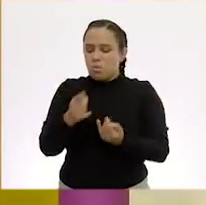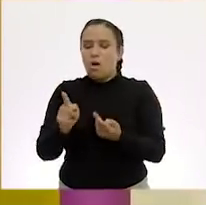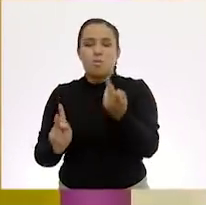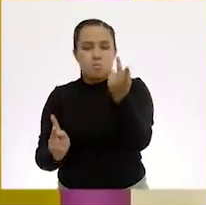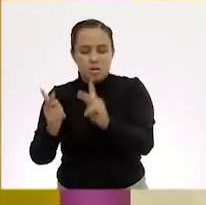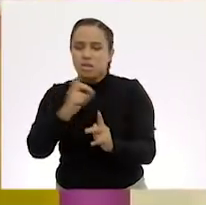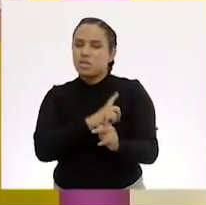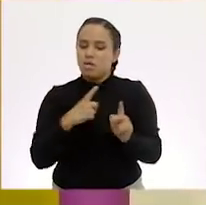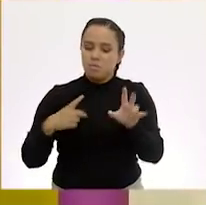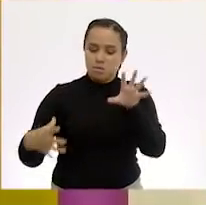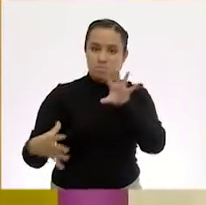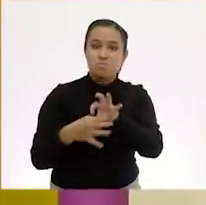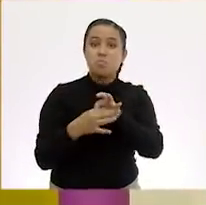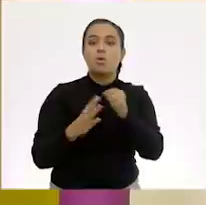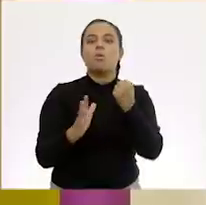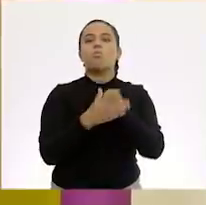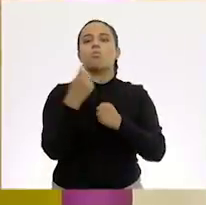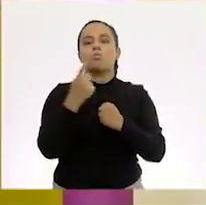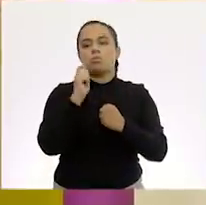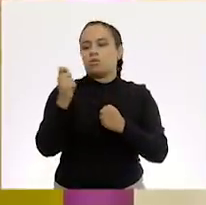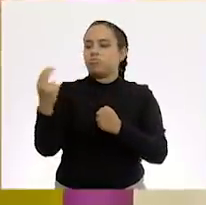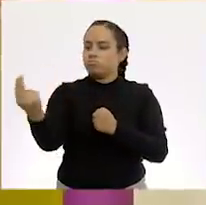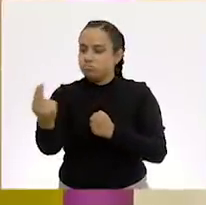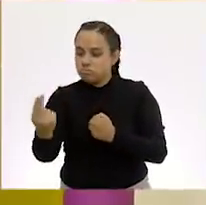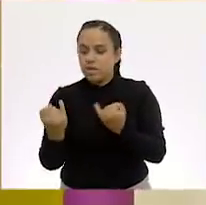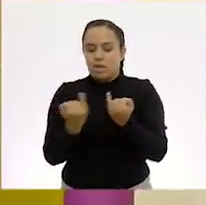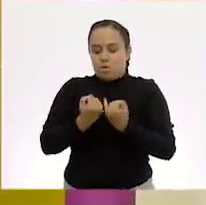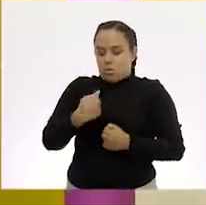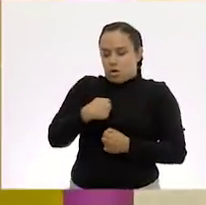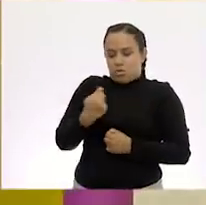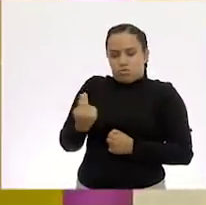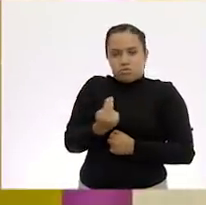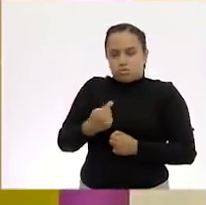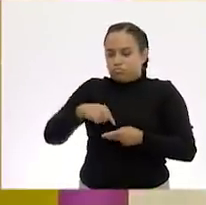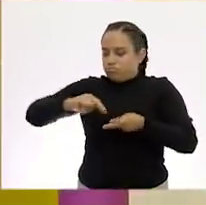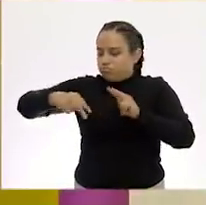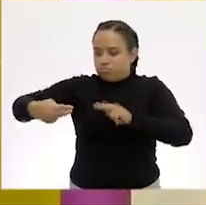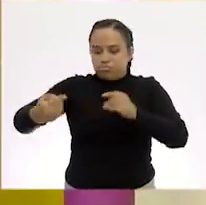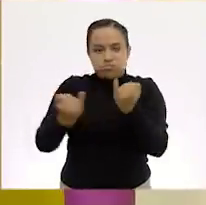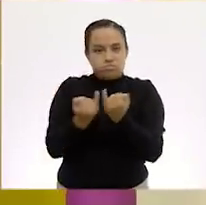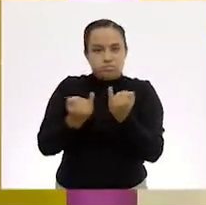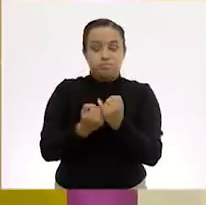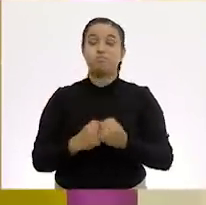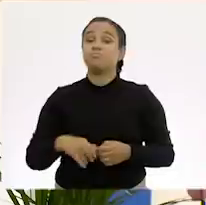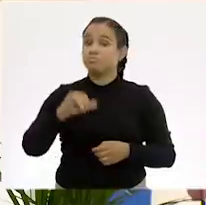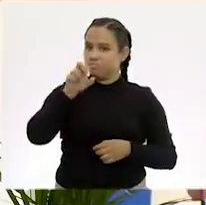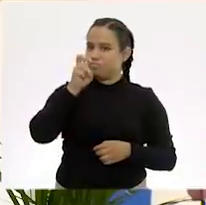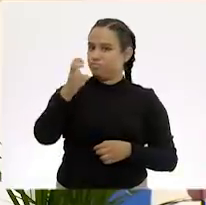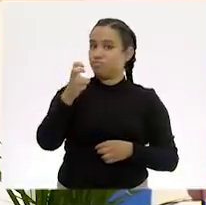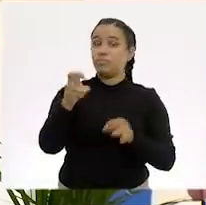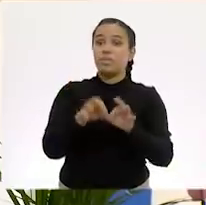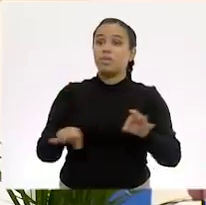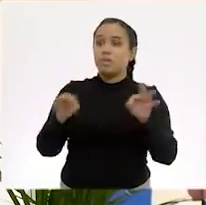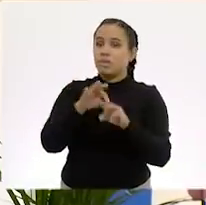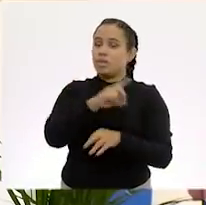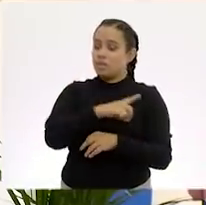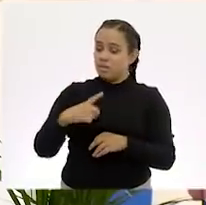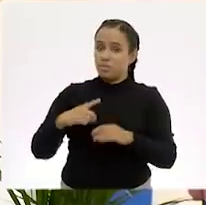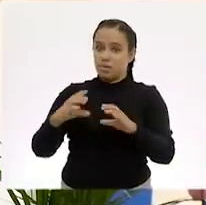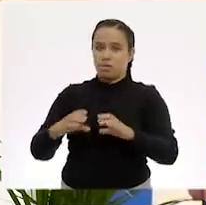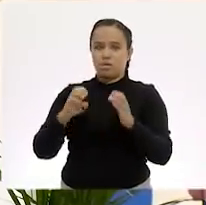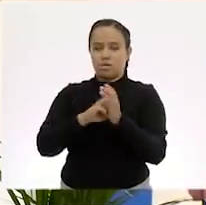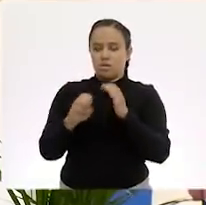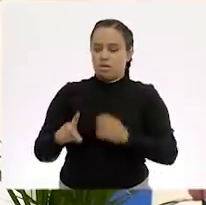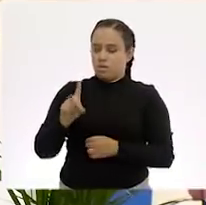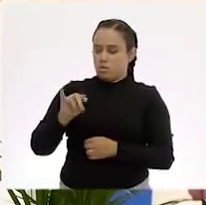decir que todos necesitan de todos. Exactamente, Ruth. Es muy importante cuidar a los seres vivos, porque, por ejemplo, el